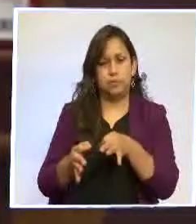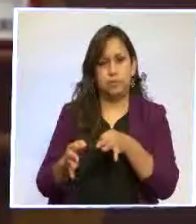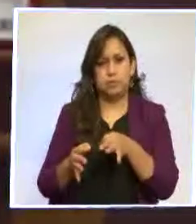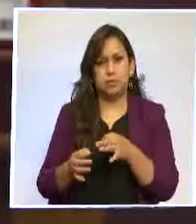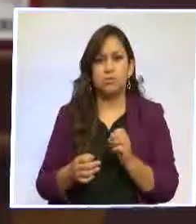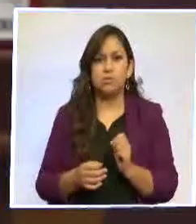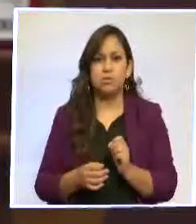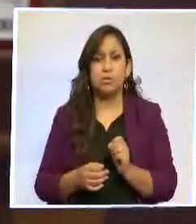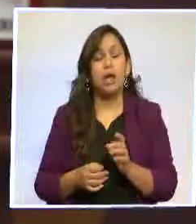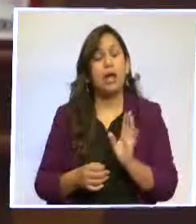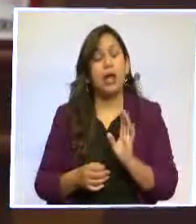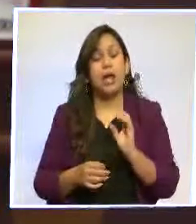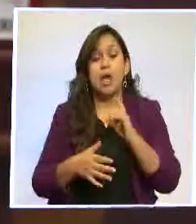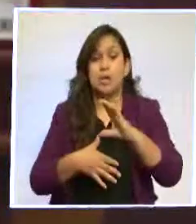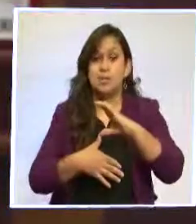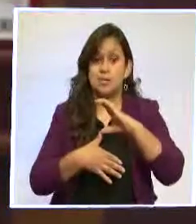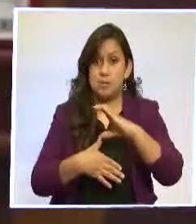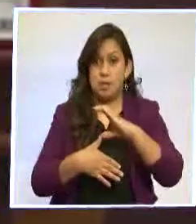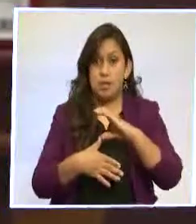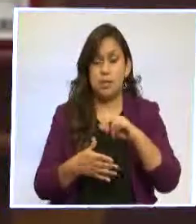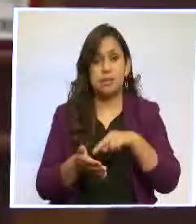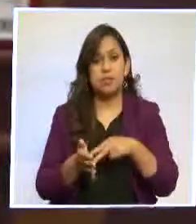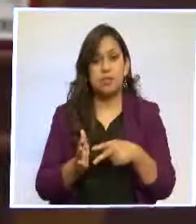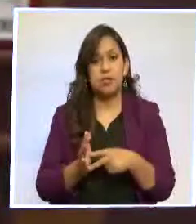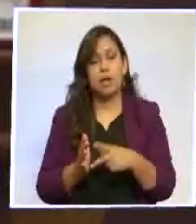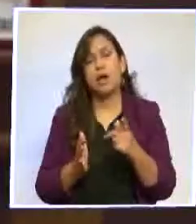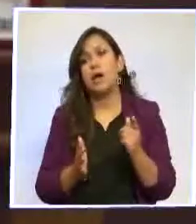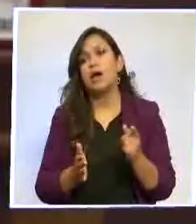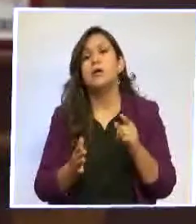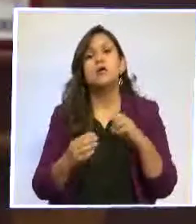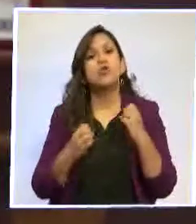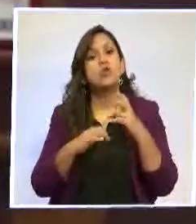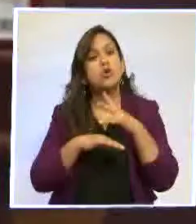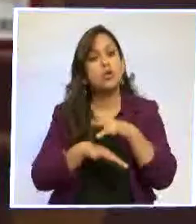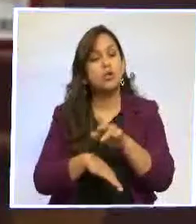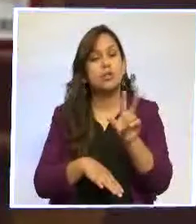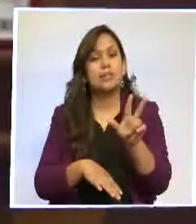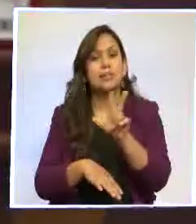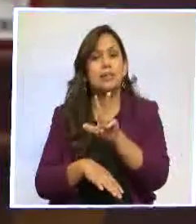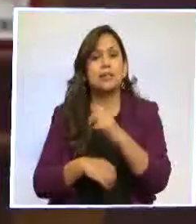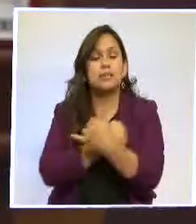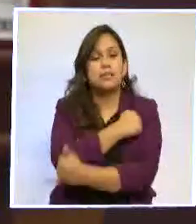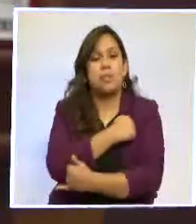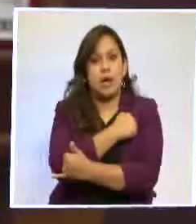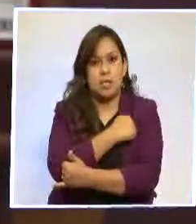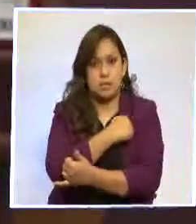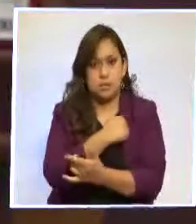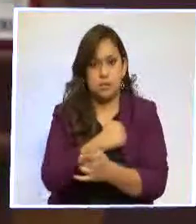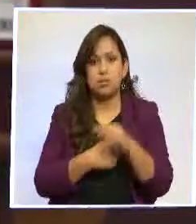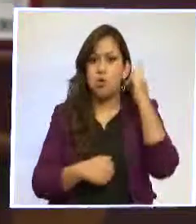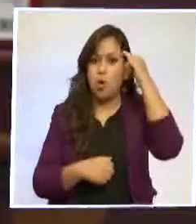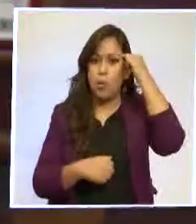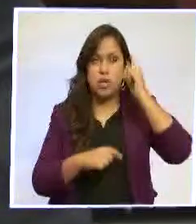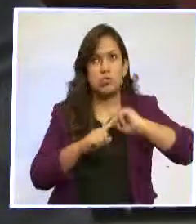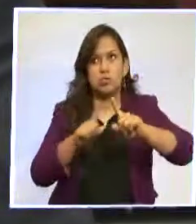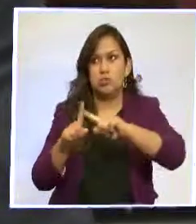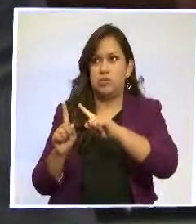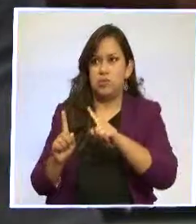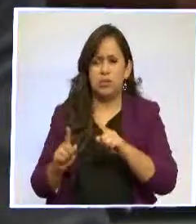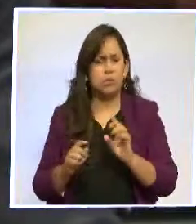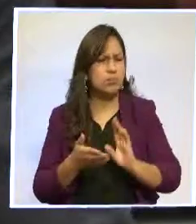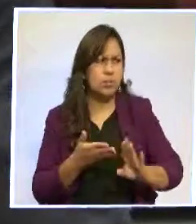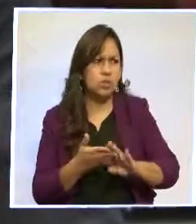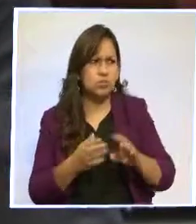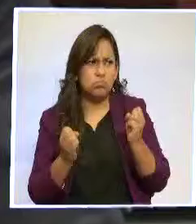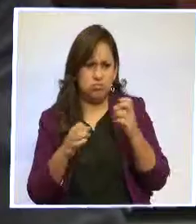Sino a toda la región. Representa los intereses de 33 países que tienen signos ideológicos distintos y gobiernos diferentes. ¿Y se puede lograr esa